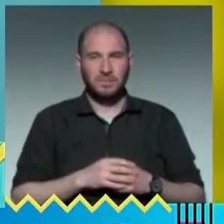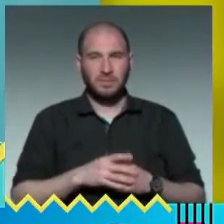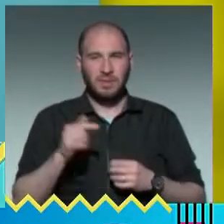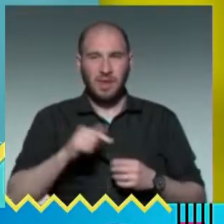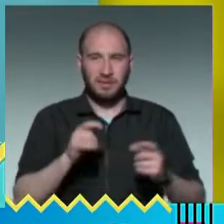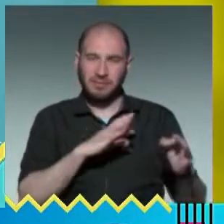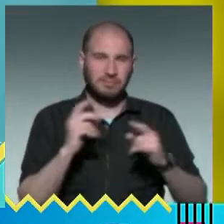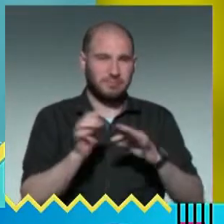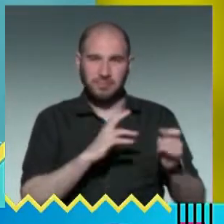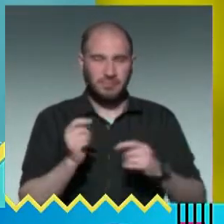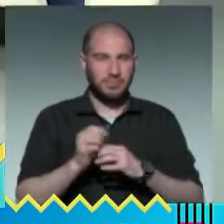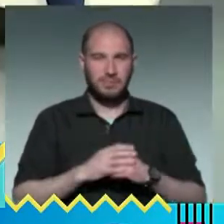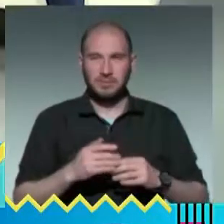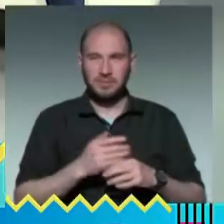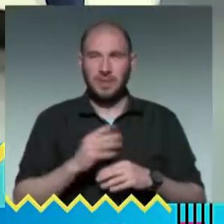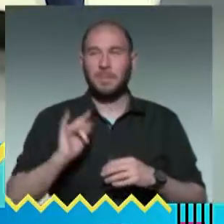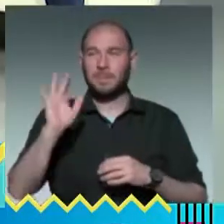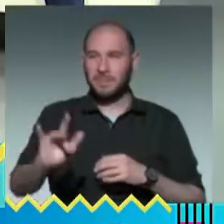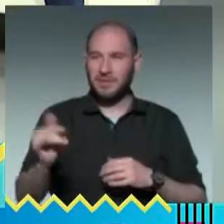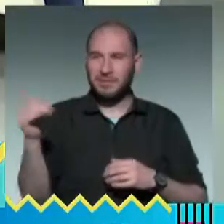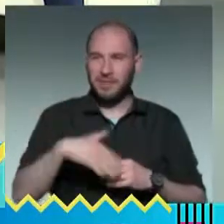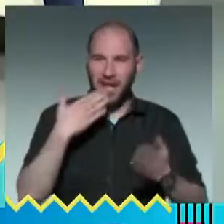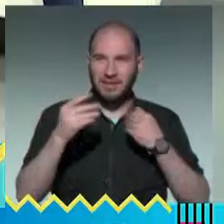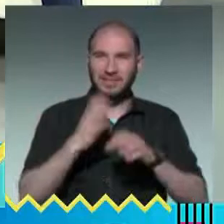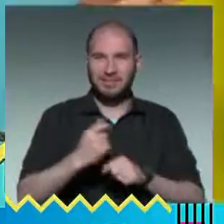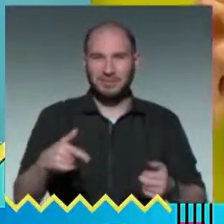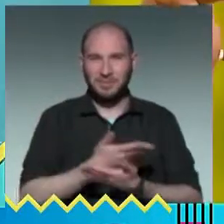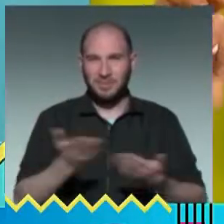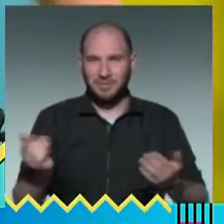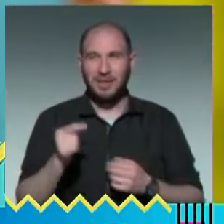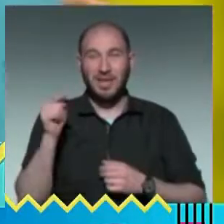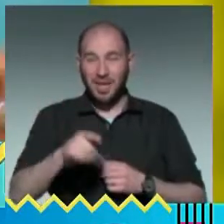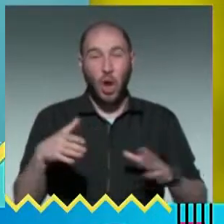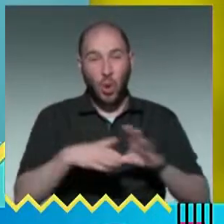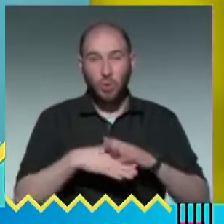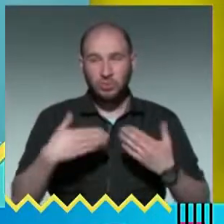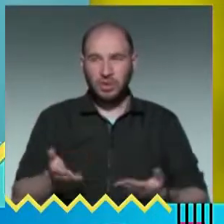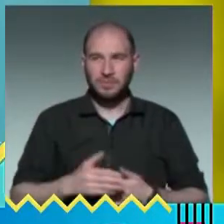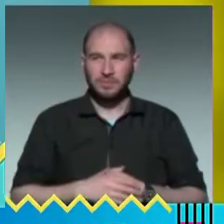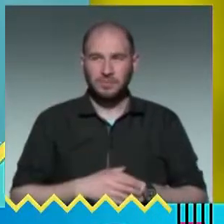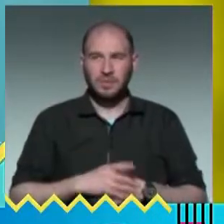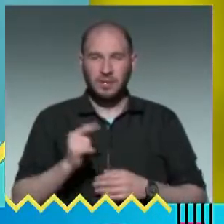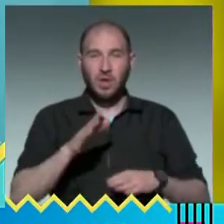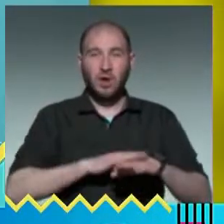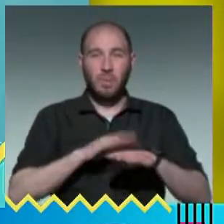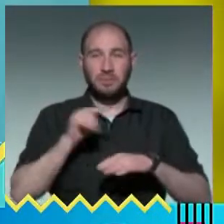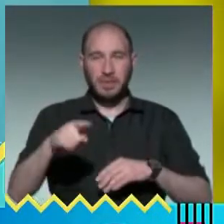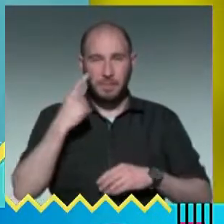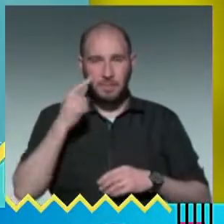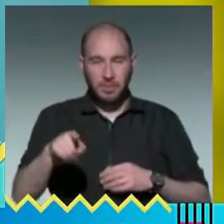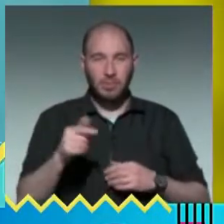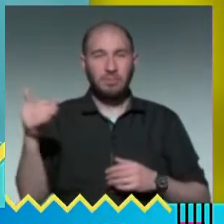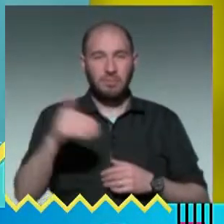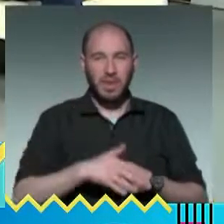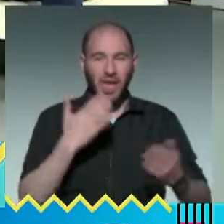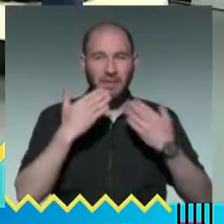este conflicto, esta discusión. El miércoles que viene venimos y hablamos del transporte público. Ahí va. La verdad te iba a comprometer en vivo a que vinieras